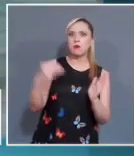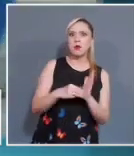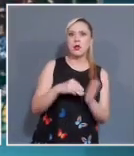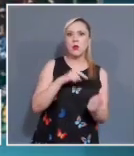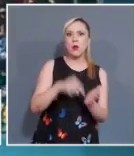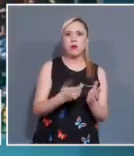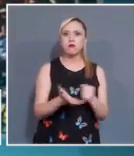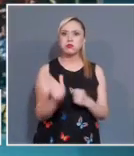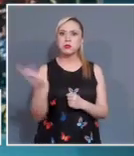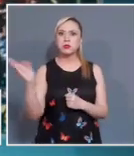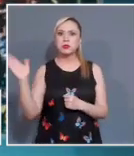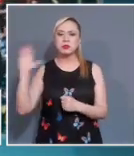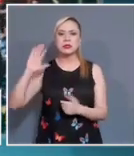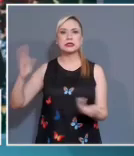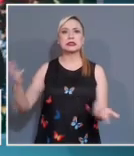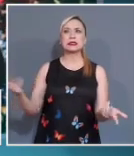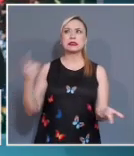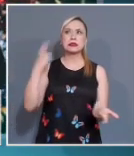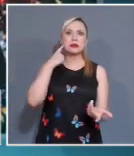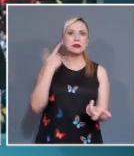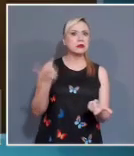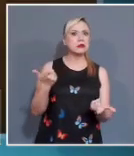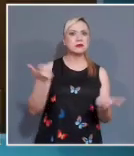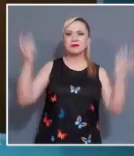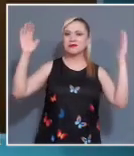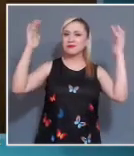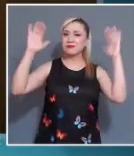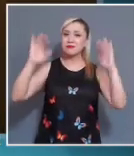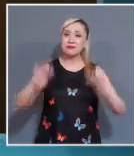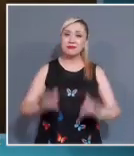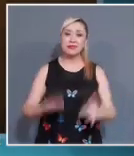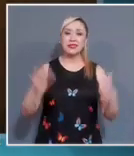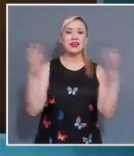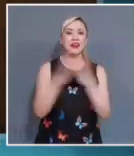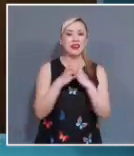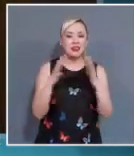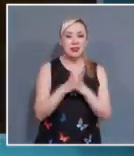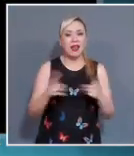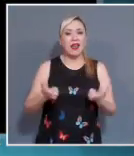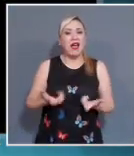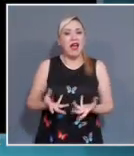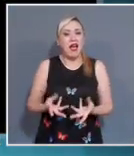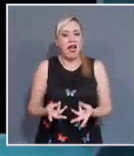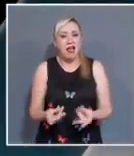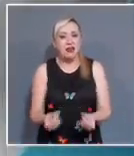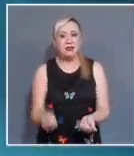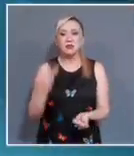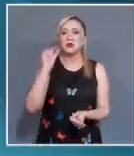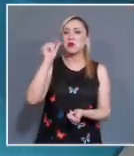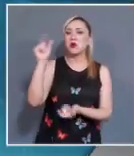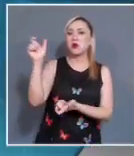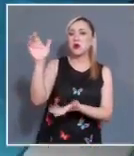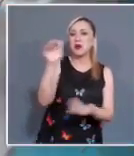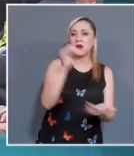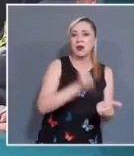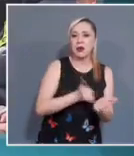gran déficit de financiación, la guerra, excesos de gastos, pocas donaciones e inflación.